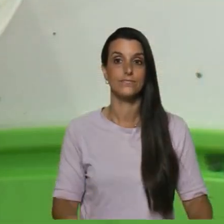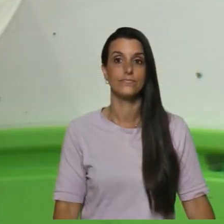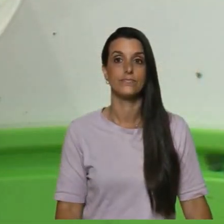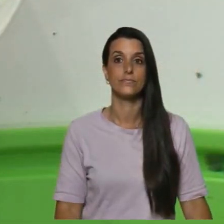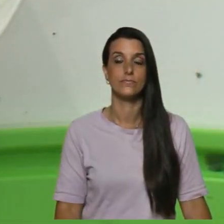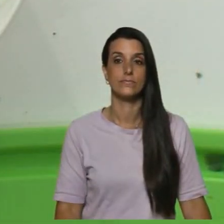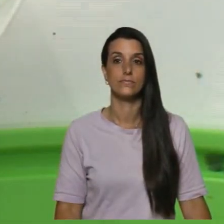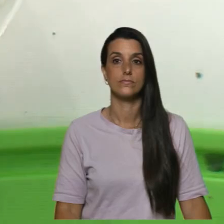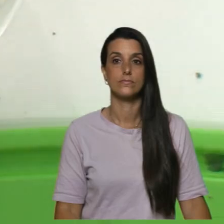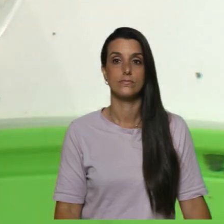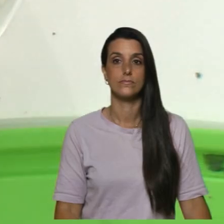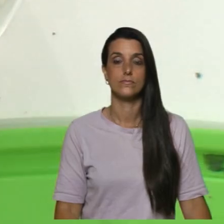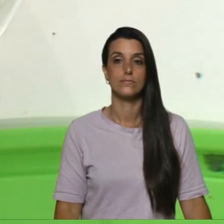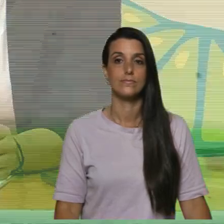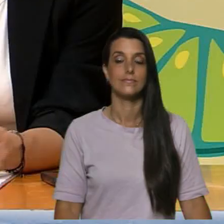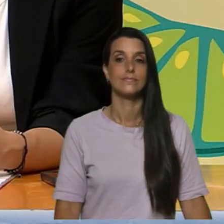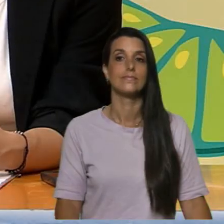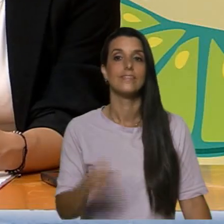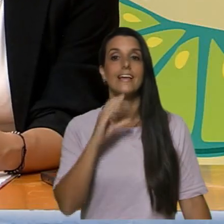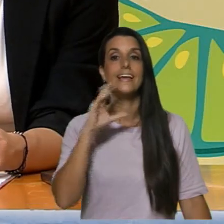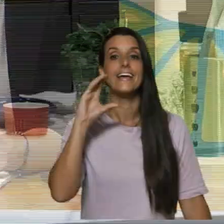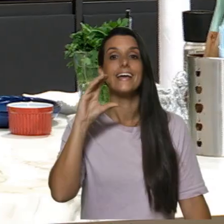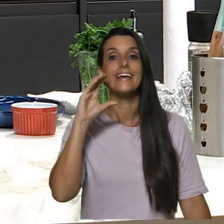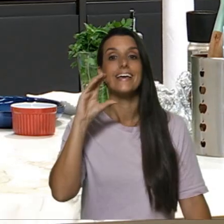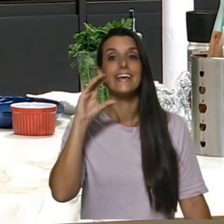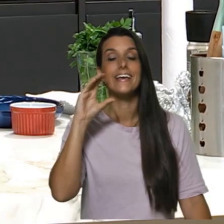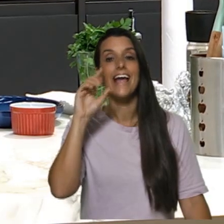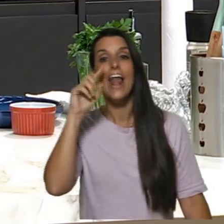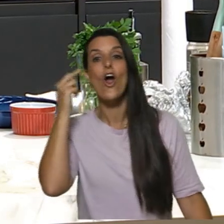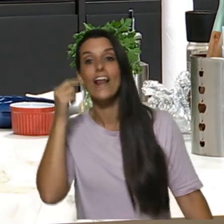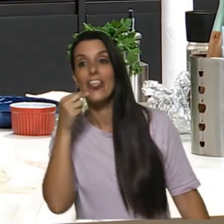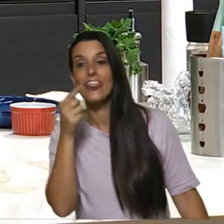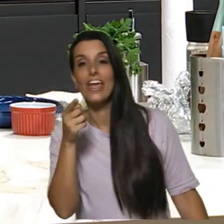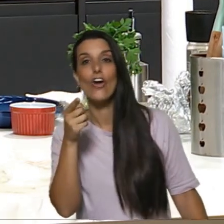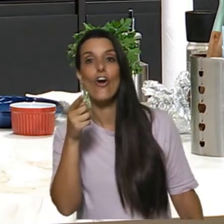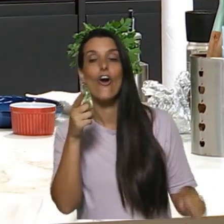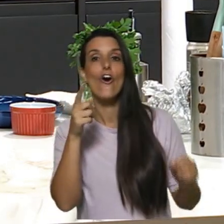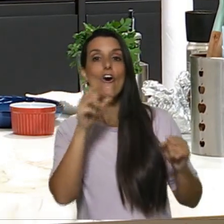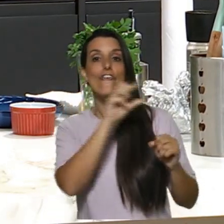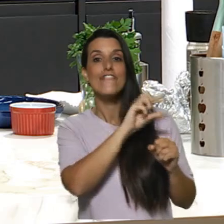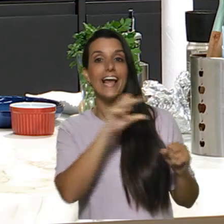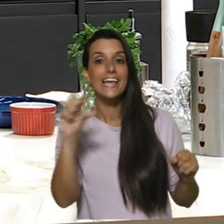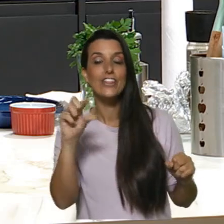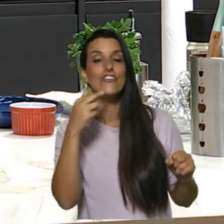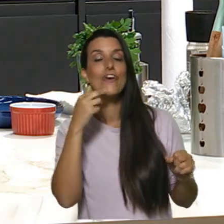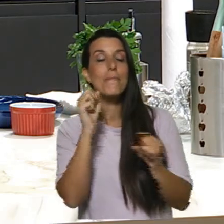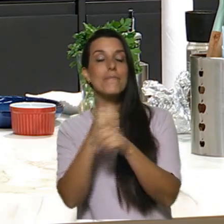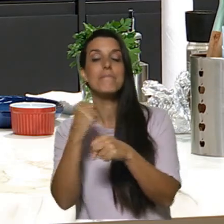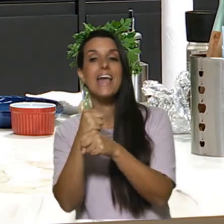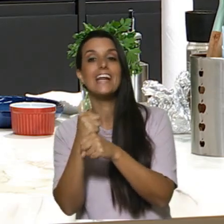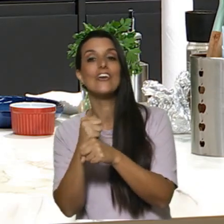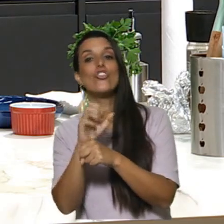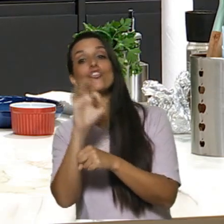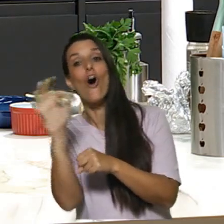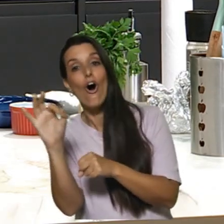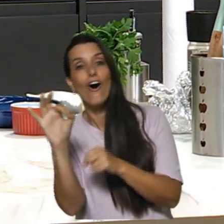bien. Qué gracioso. Dijo, Carol dijo frasquito. Sí. Es porque está la foto pronta para que ustedes vean. Y yo me decí pimiento, dije pimiento. Me